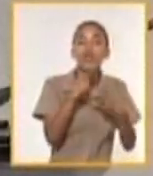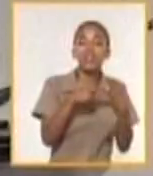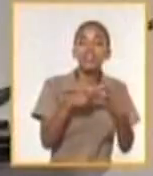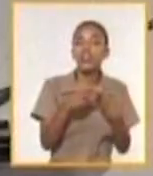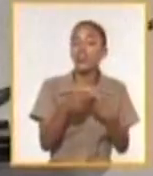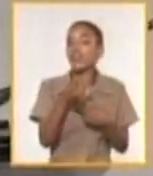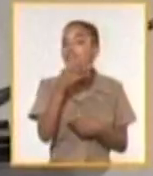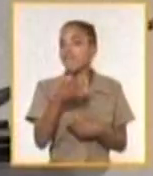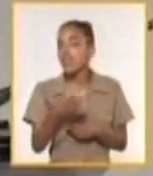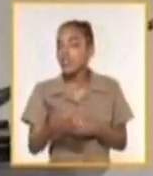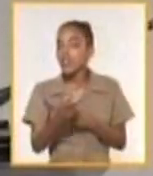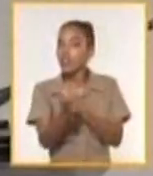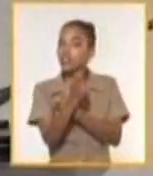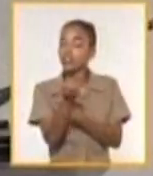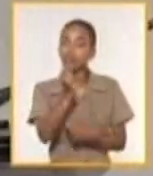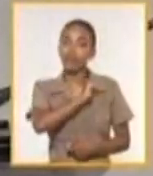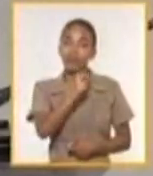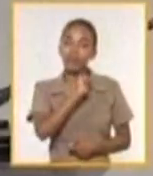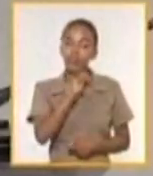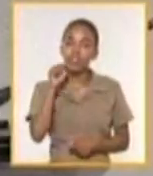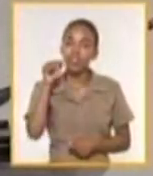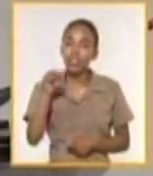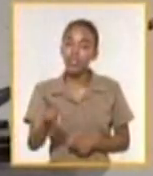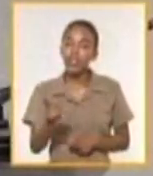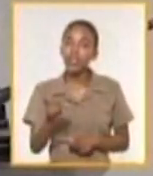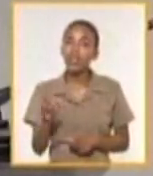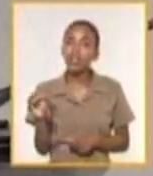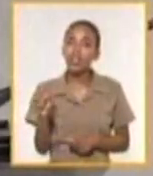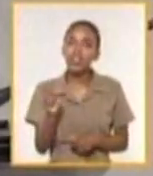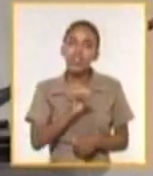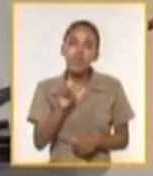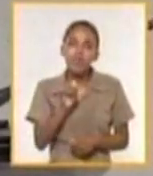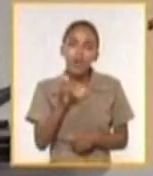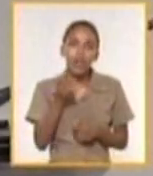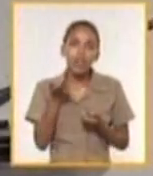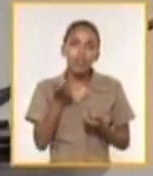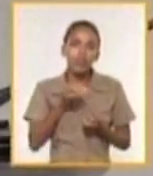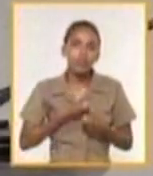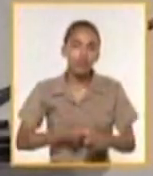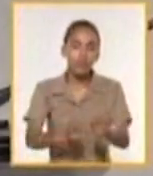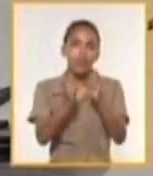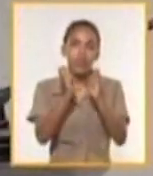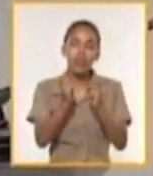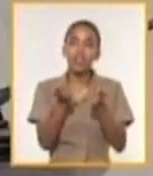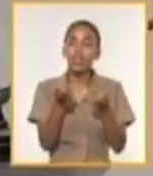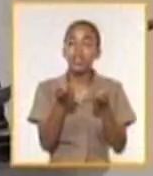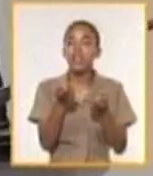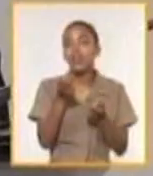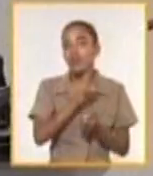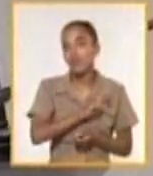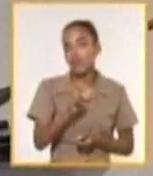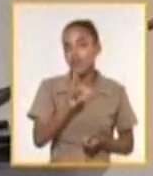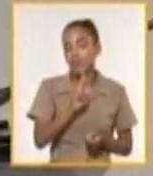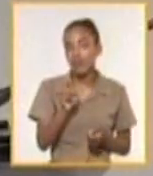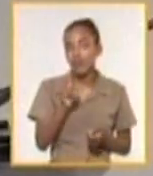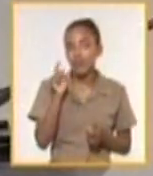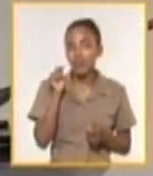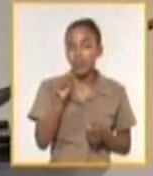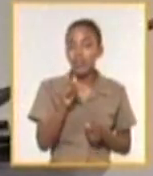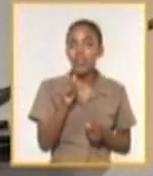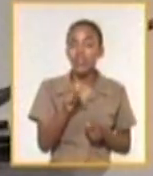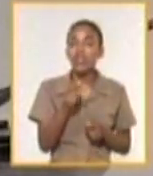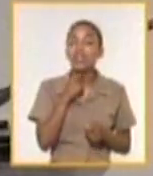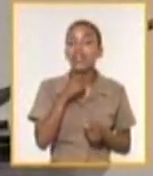habla de Fidel, el que nos hizo triunfar, él quiso triunfar las ideas de la revolución. Y Enrique Urbieta tuvo la posibilidad